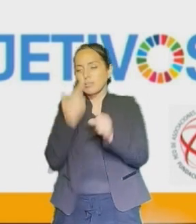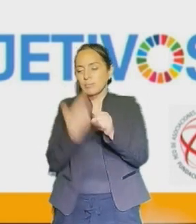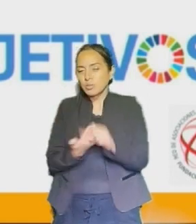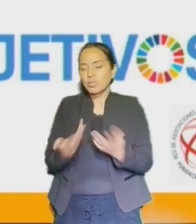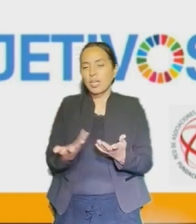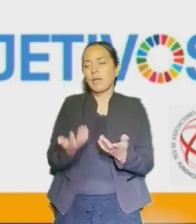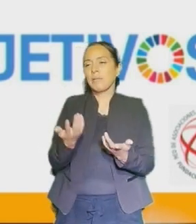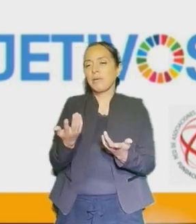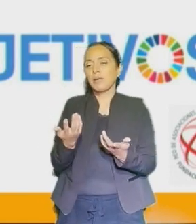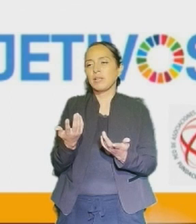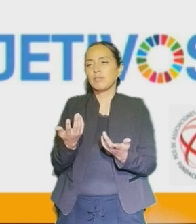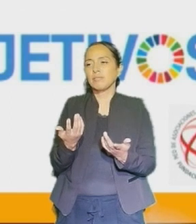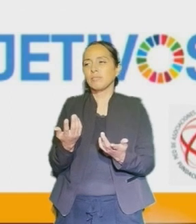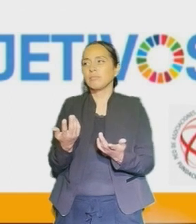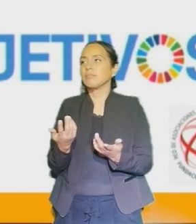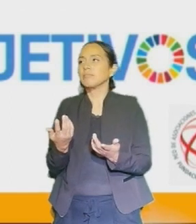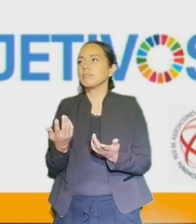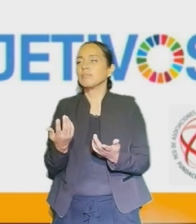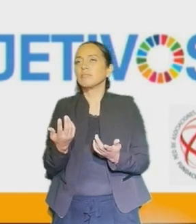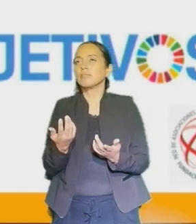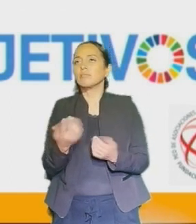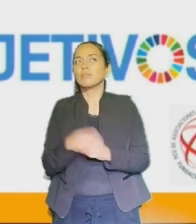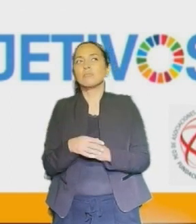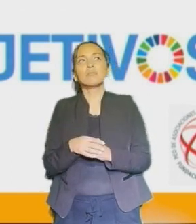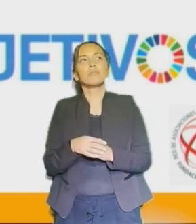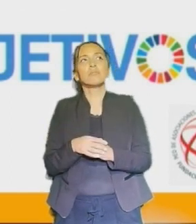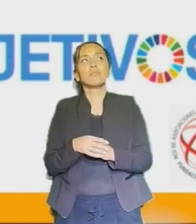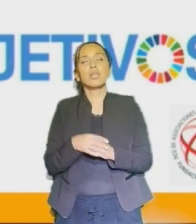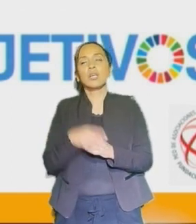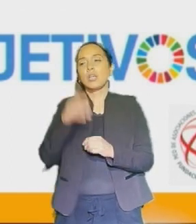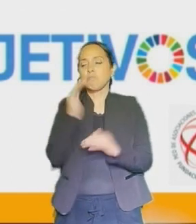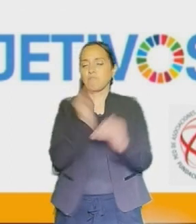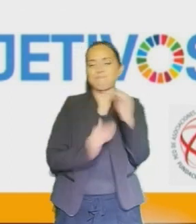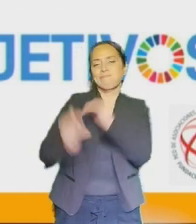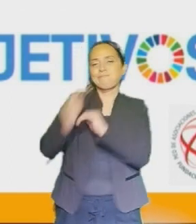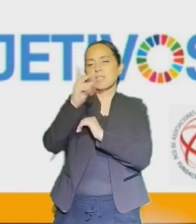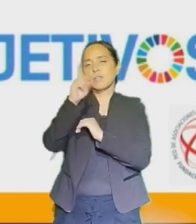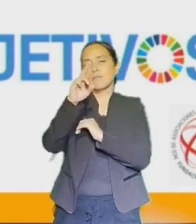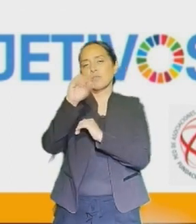clima, vida, ¿sí? Menos, de prosperidad,